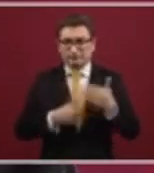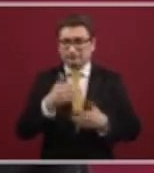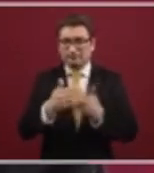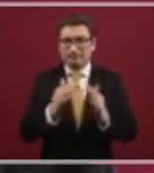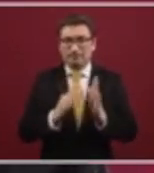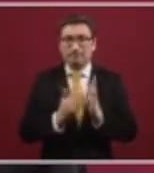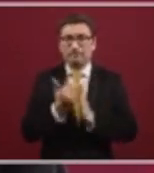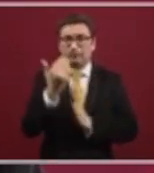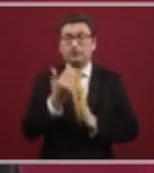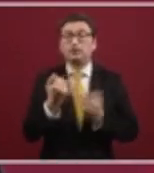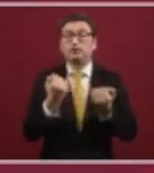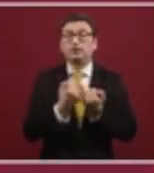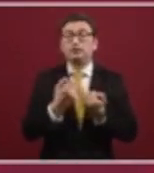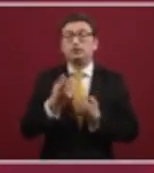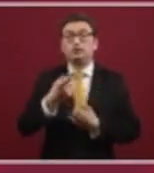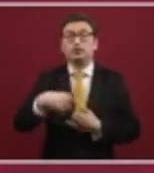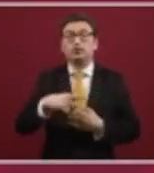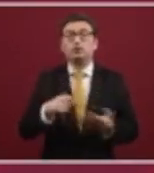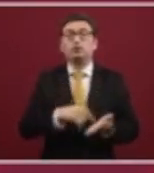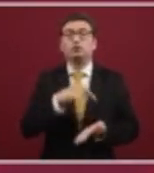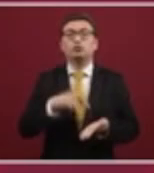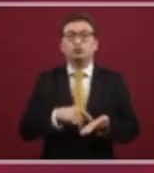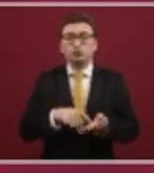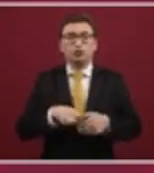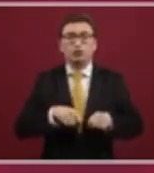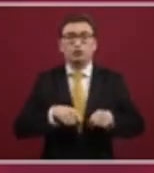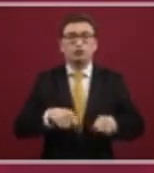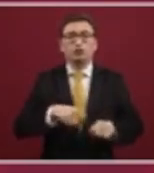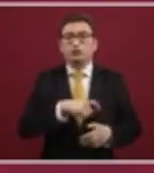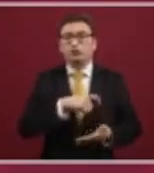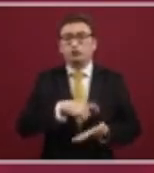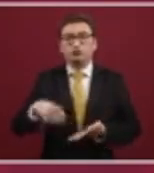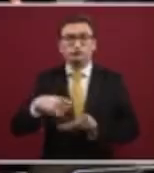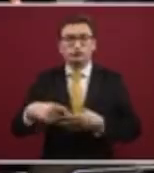de las tiendas departamentales de